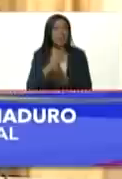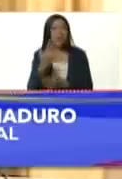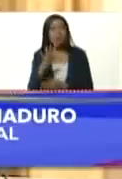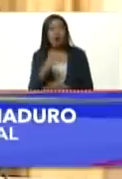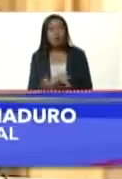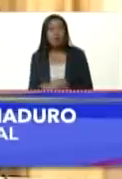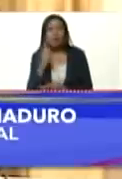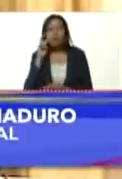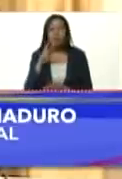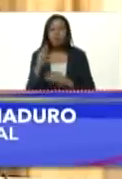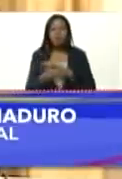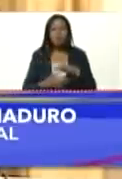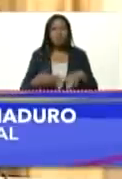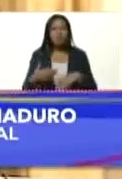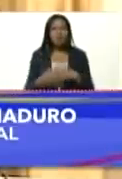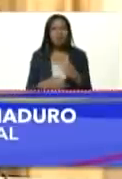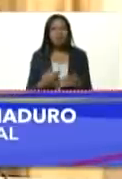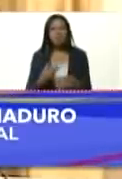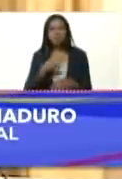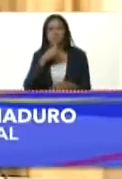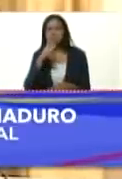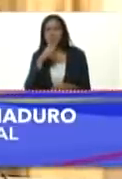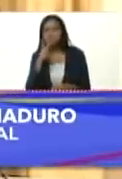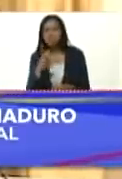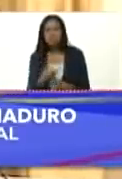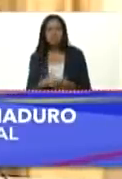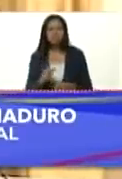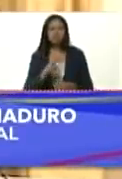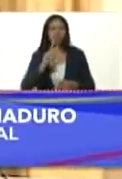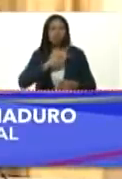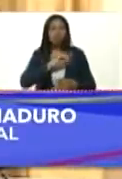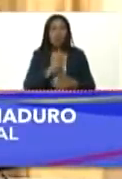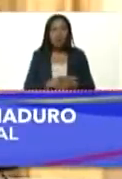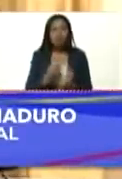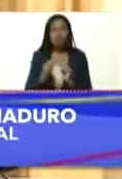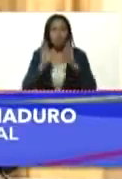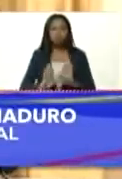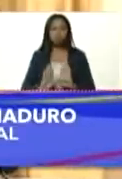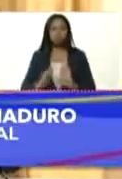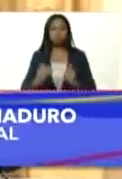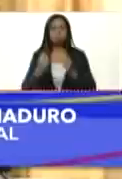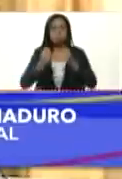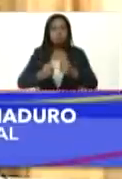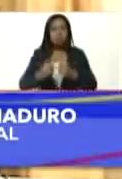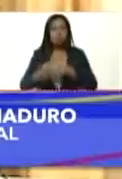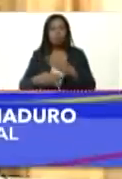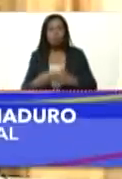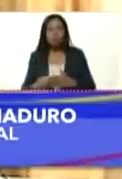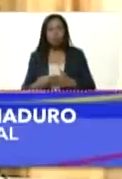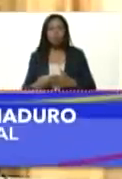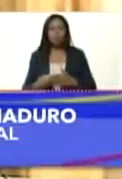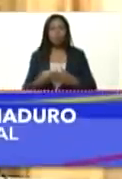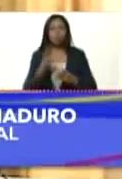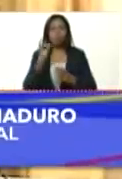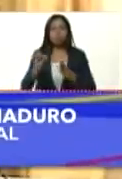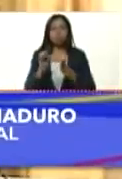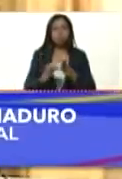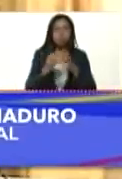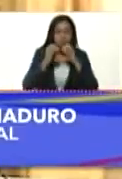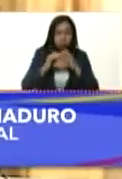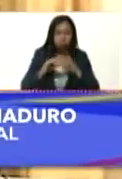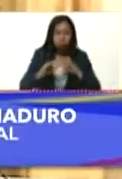ante una pandemia muy grave, que si no la paramos a tiempo, si no cortamos sus cadenas de transmisión y